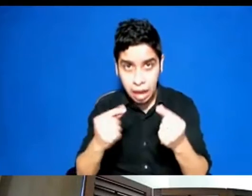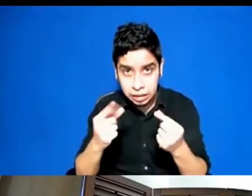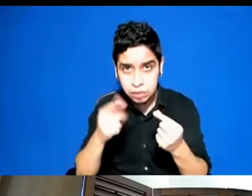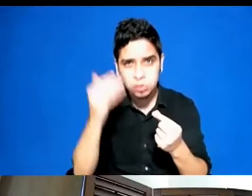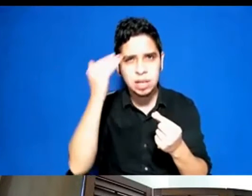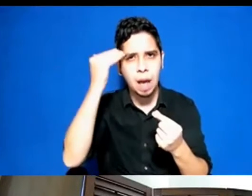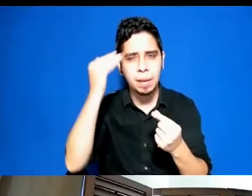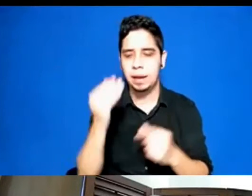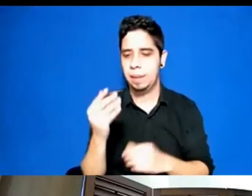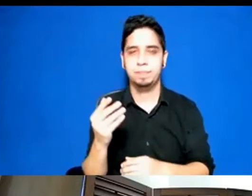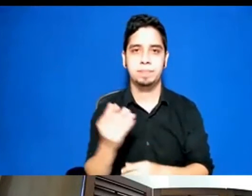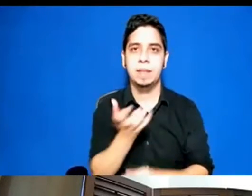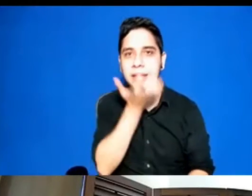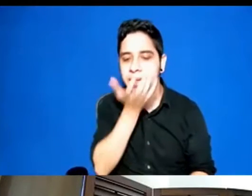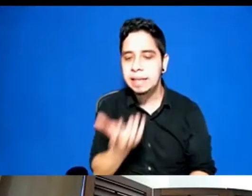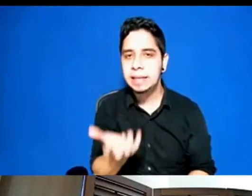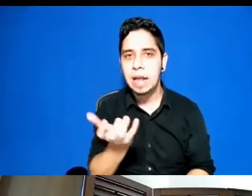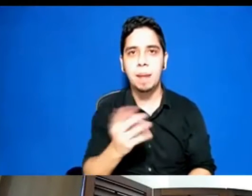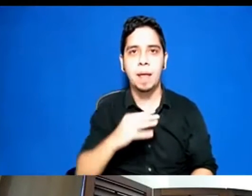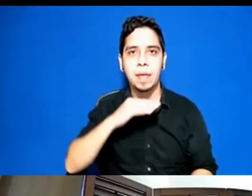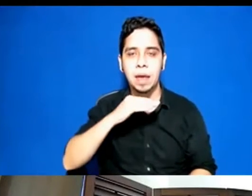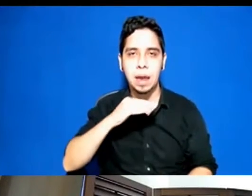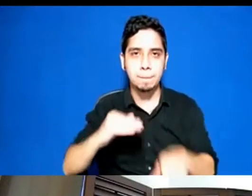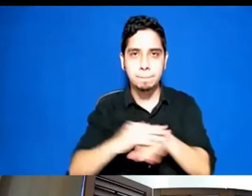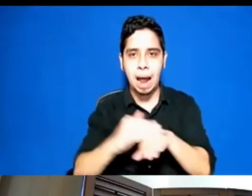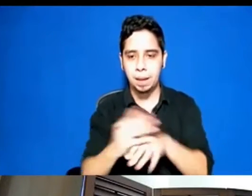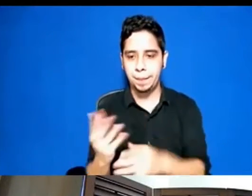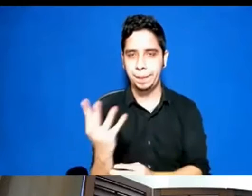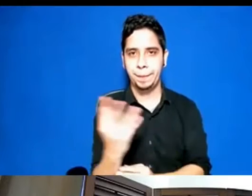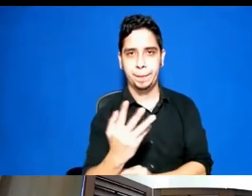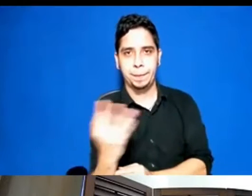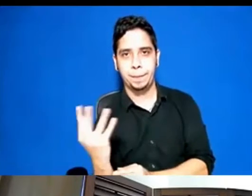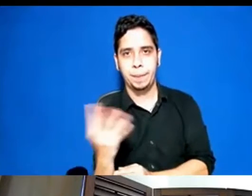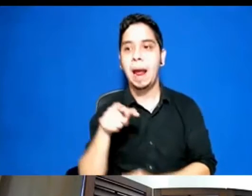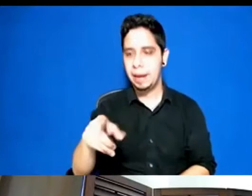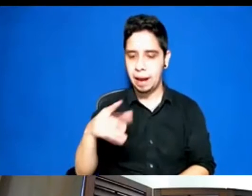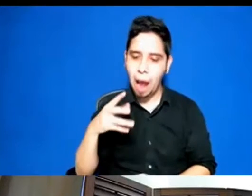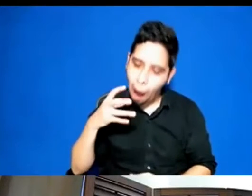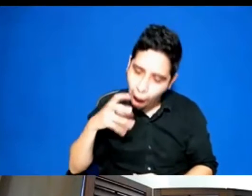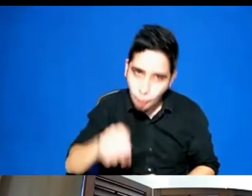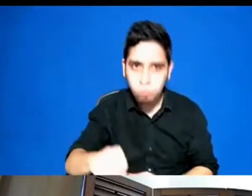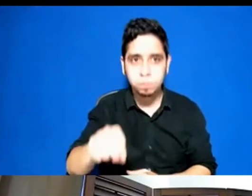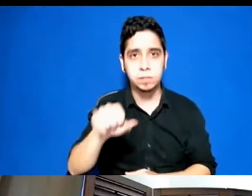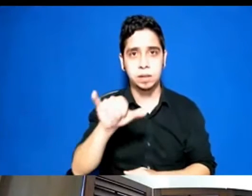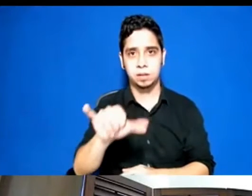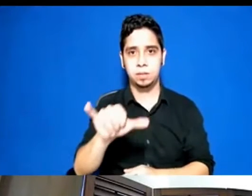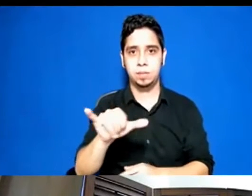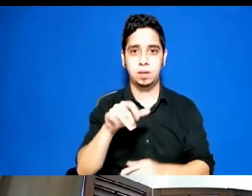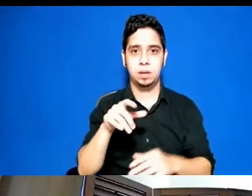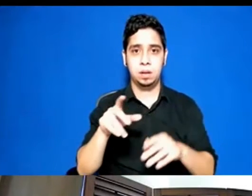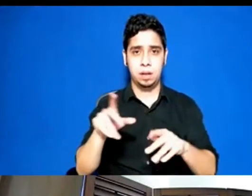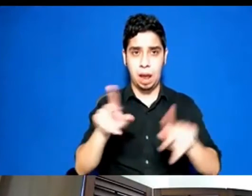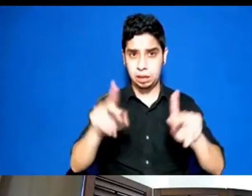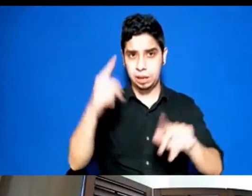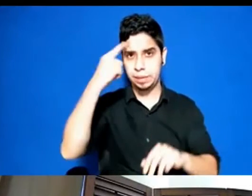coral. O sea, que la tortuga, por más que uno diga, bueno, ¿y por qué las tortugas? Como dice Lita, las medusas, pues las medusas